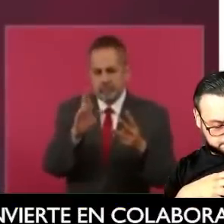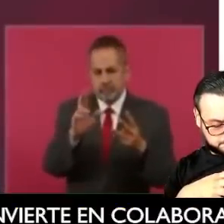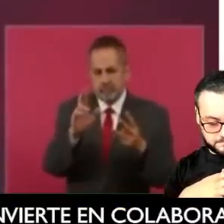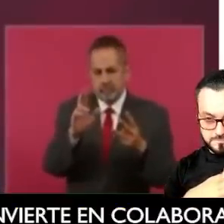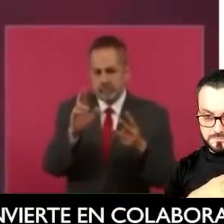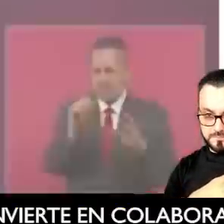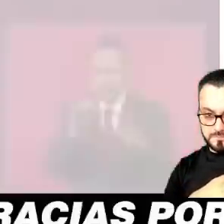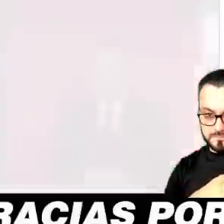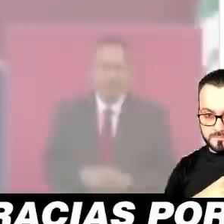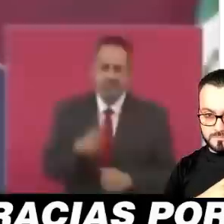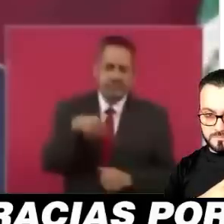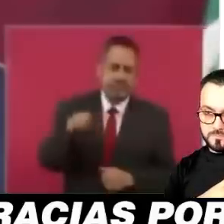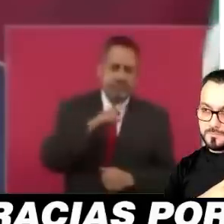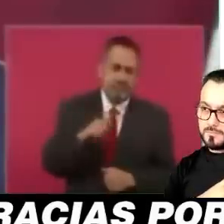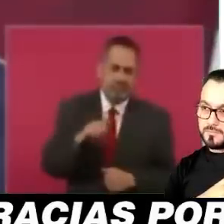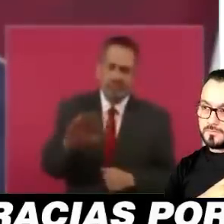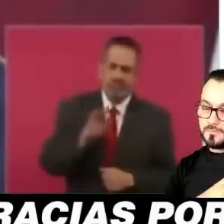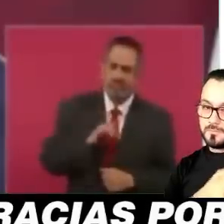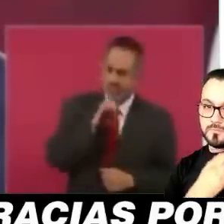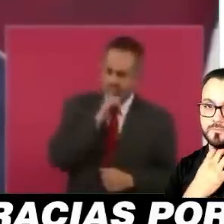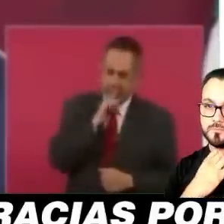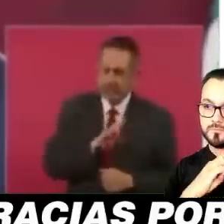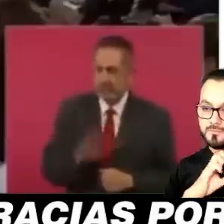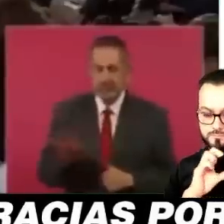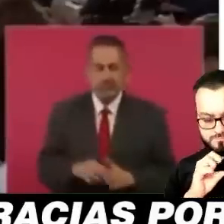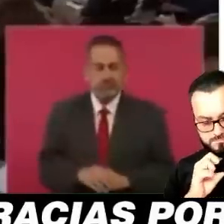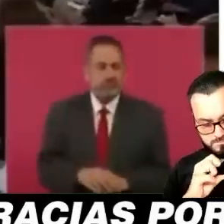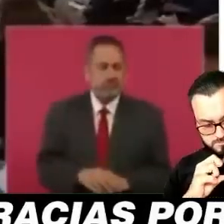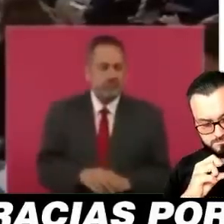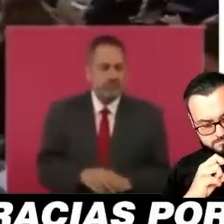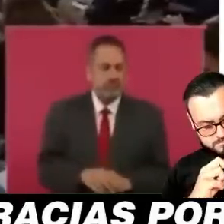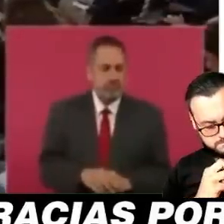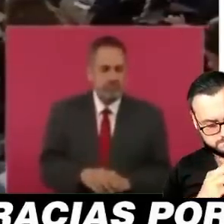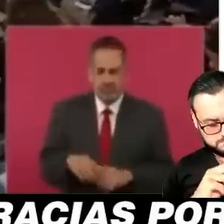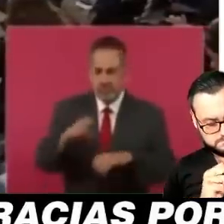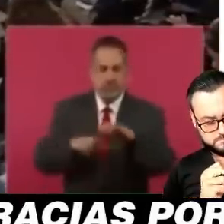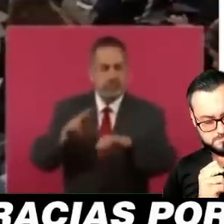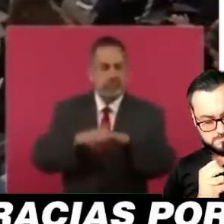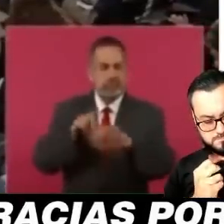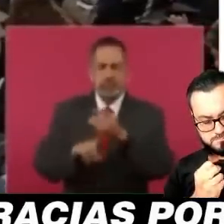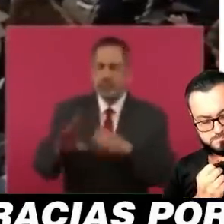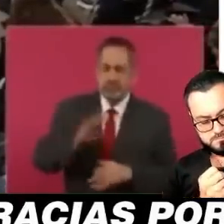el Papa Francisco, comentó el embajador